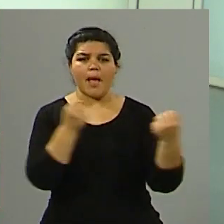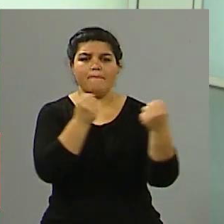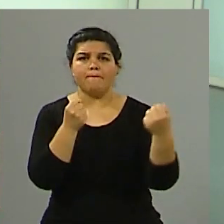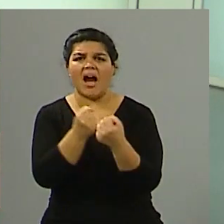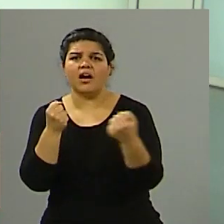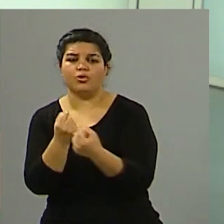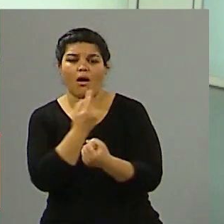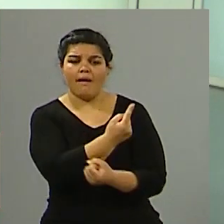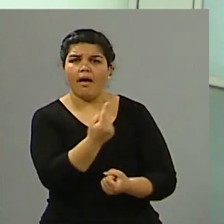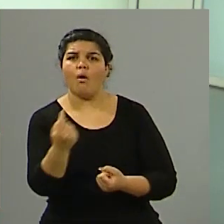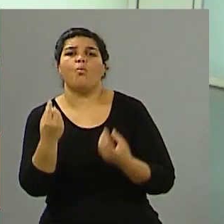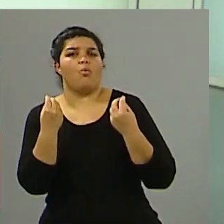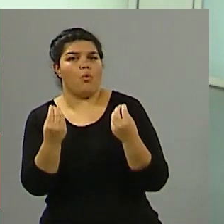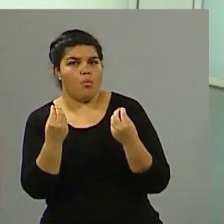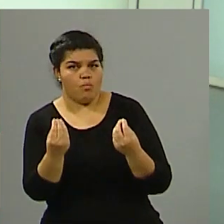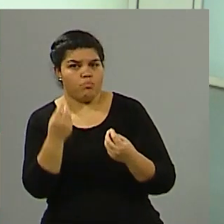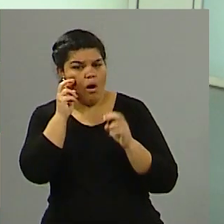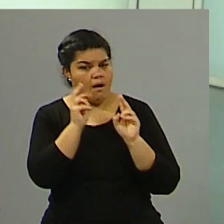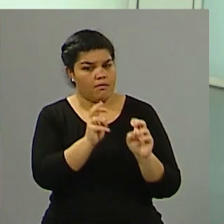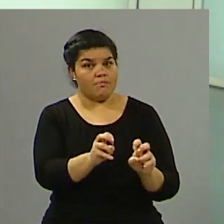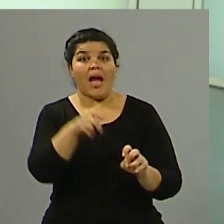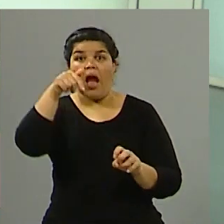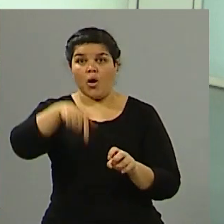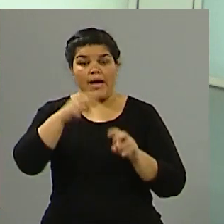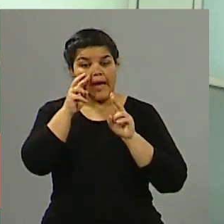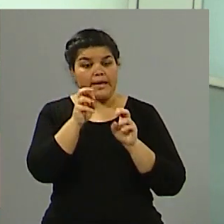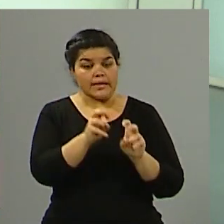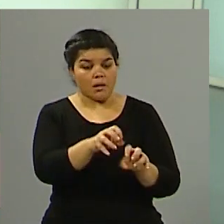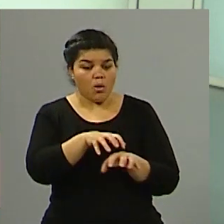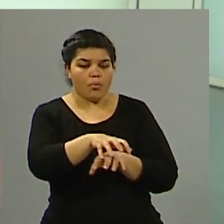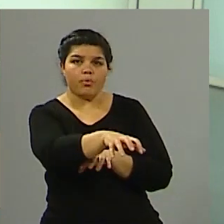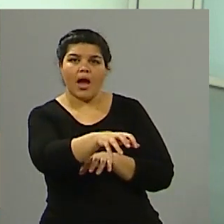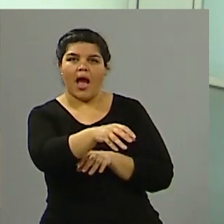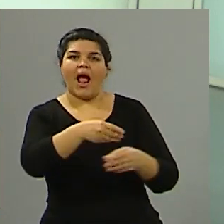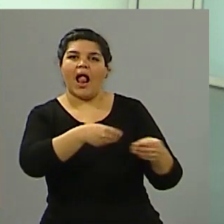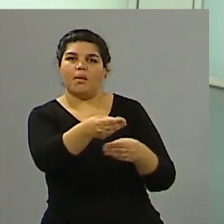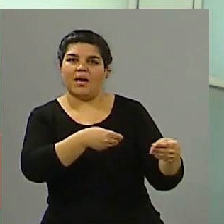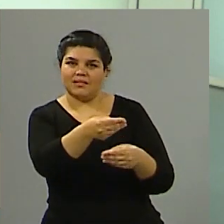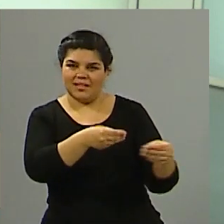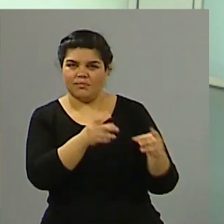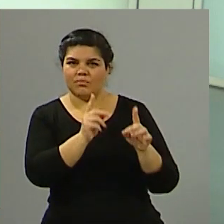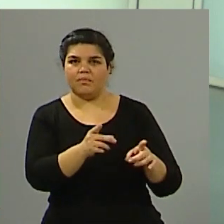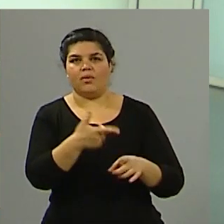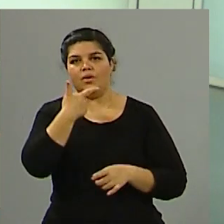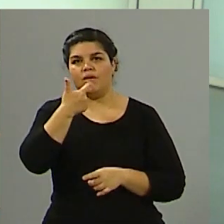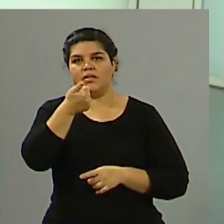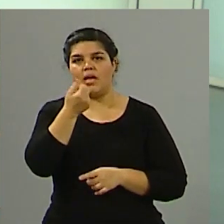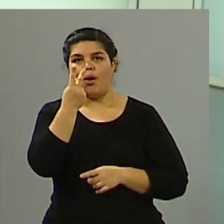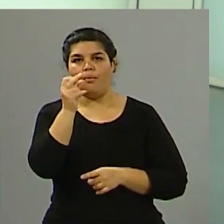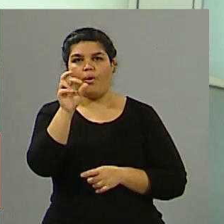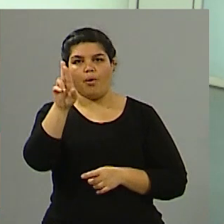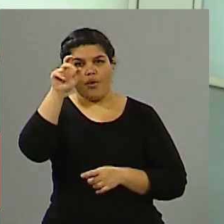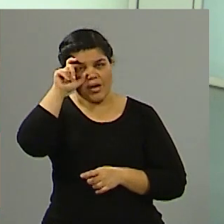en el área de los almaceneros, de las almacenes en nuestro país. Lo vamos a hacer con Fernando Sabore, vicepresidente de